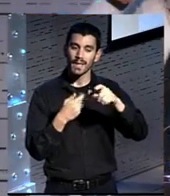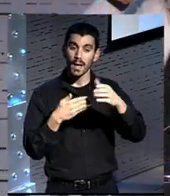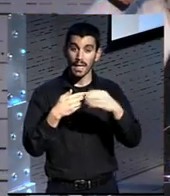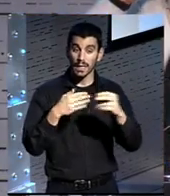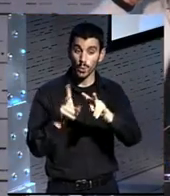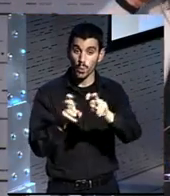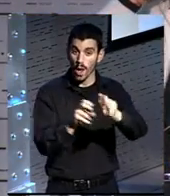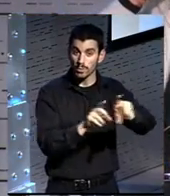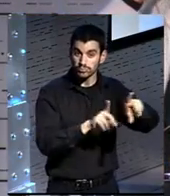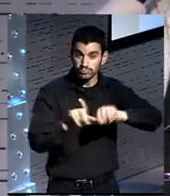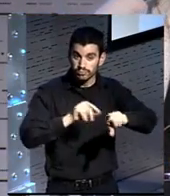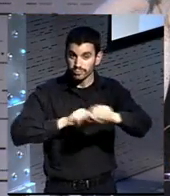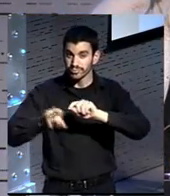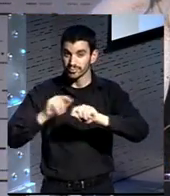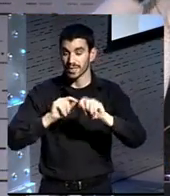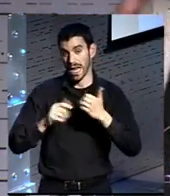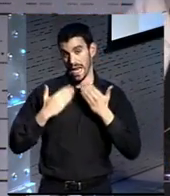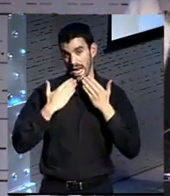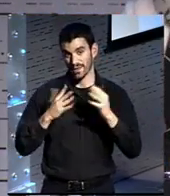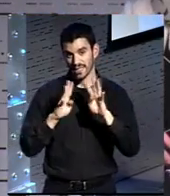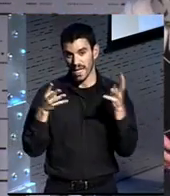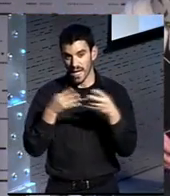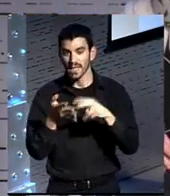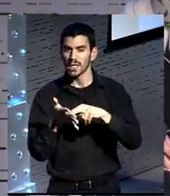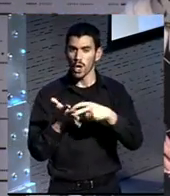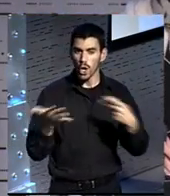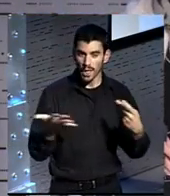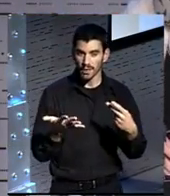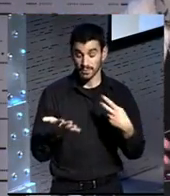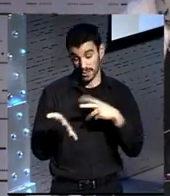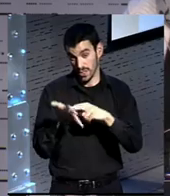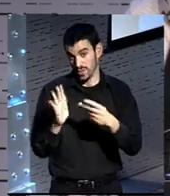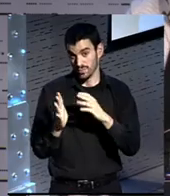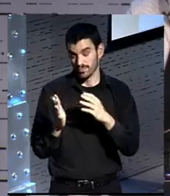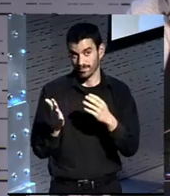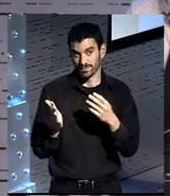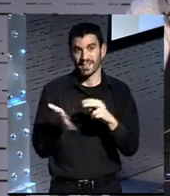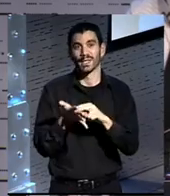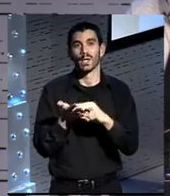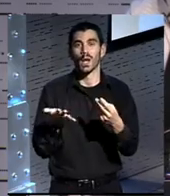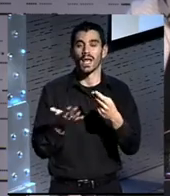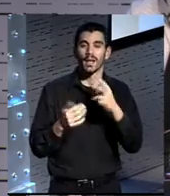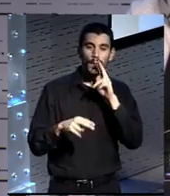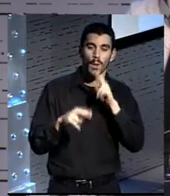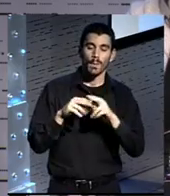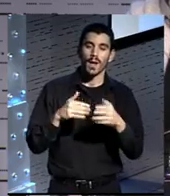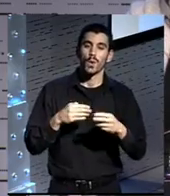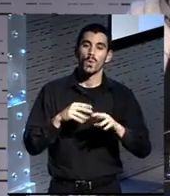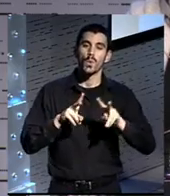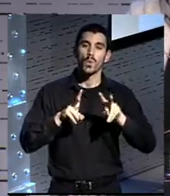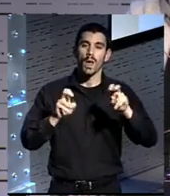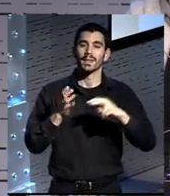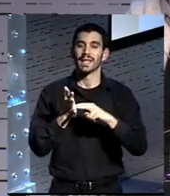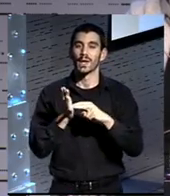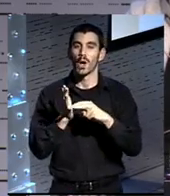se hablaba en una reunión que teníamos previa de que cuando hablamos de nuevas tecnologías es que somos quizá demasiado mayores. Los más jóvenes no hablan de nuevas tecnologías, hablan simplemente